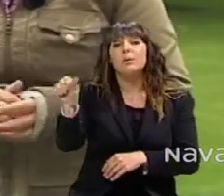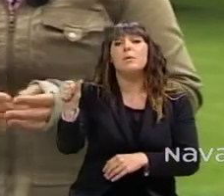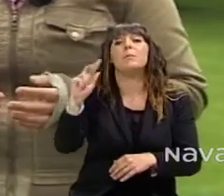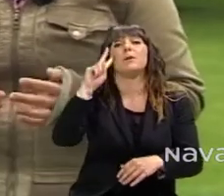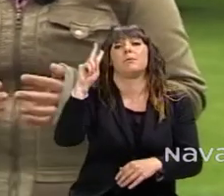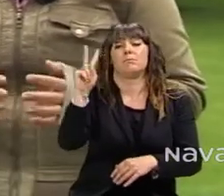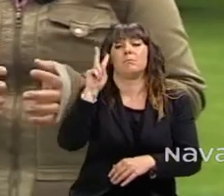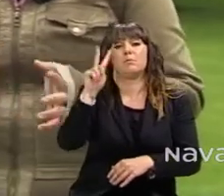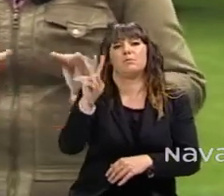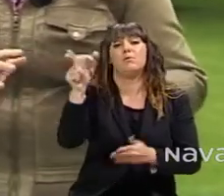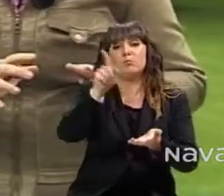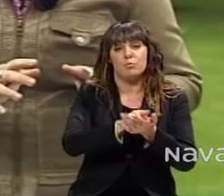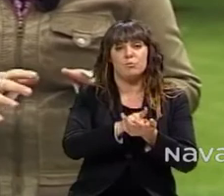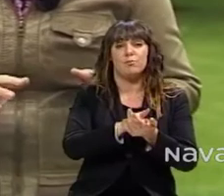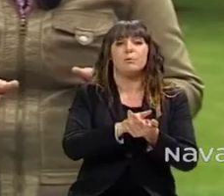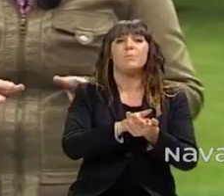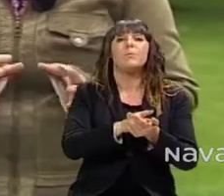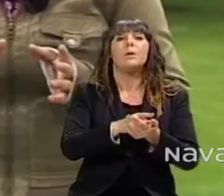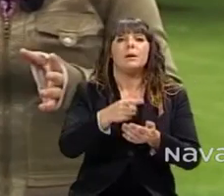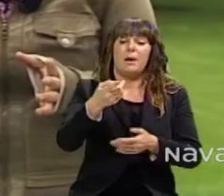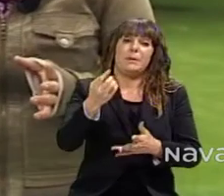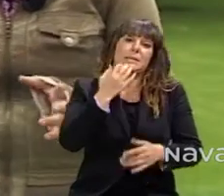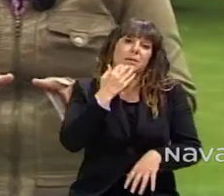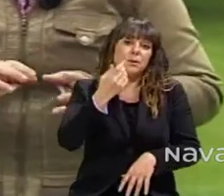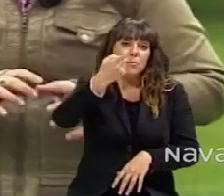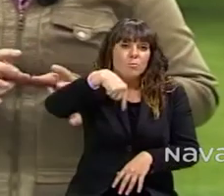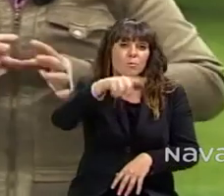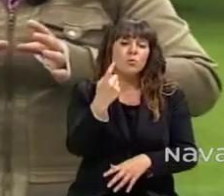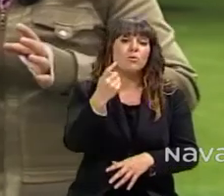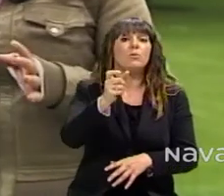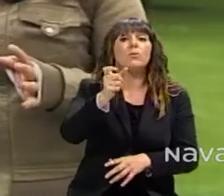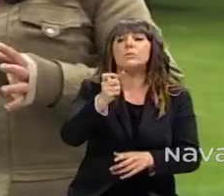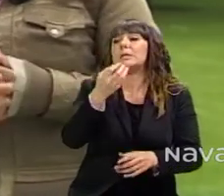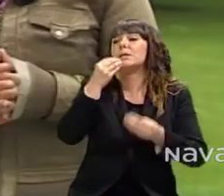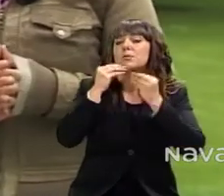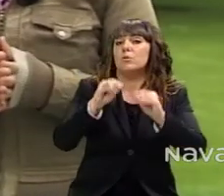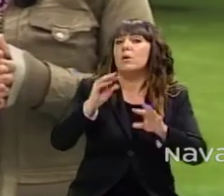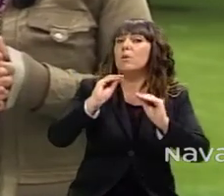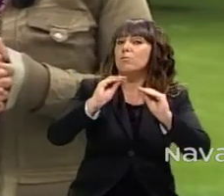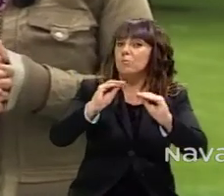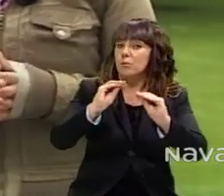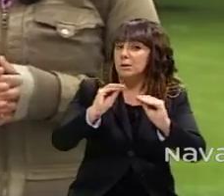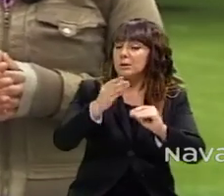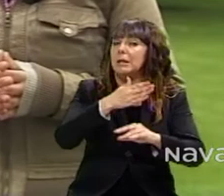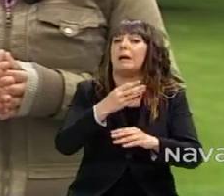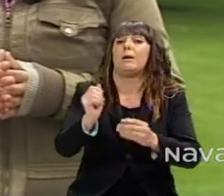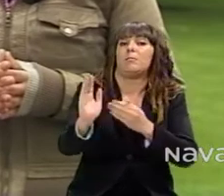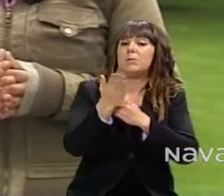por cierto también podéis hacer como muchos de nuestros entrevistados y mandarnos un correo electrónico a notepares